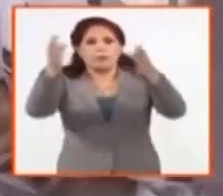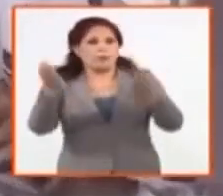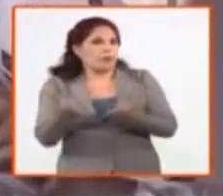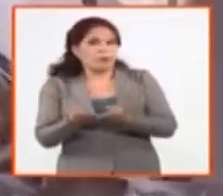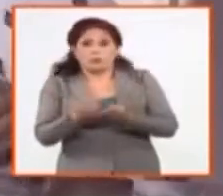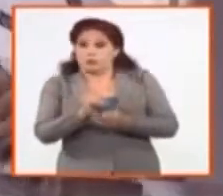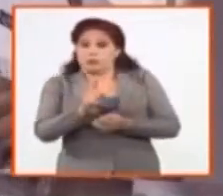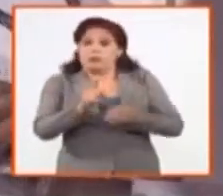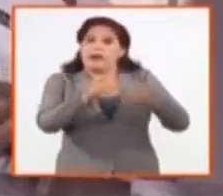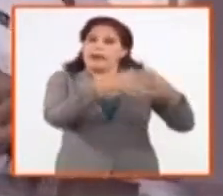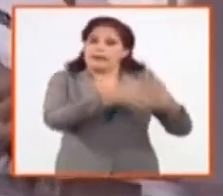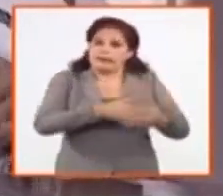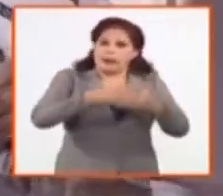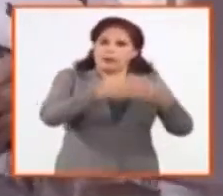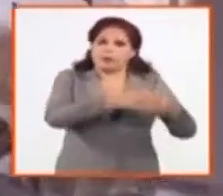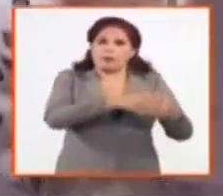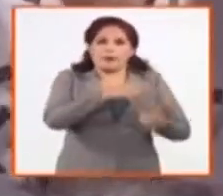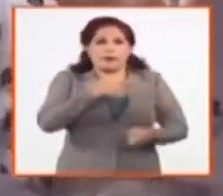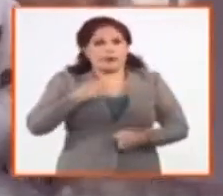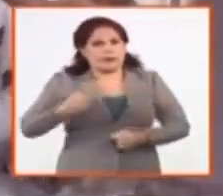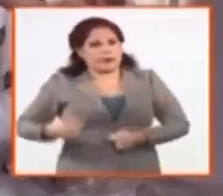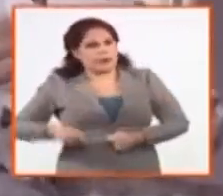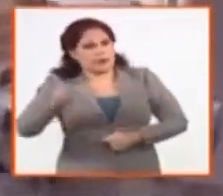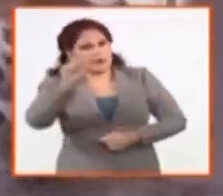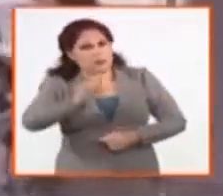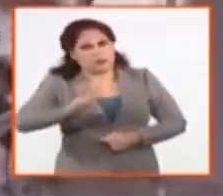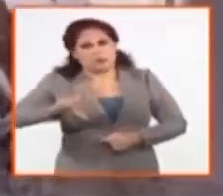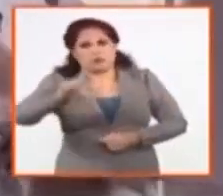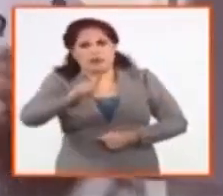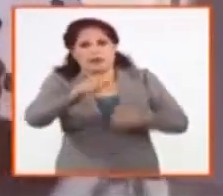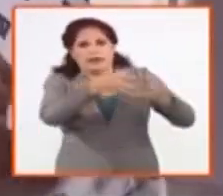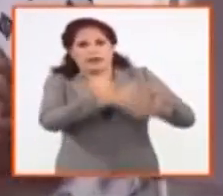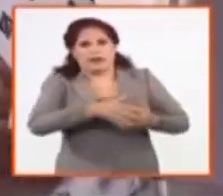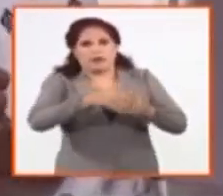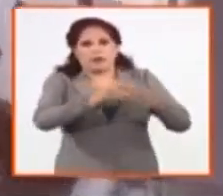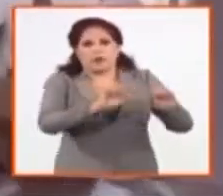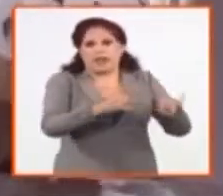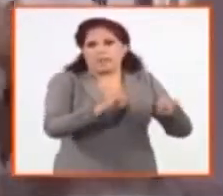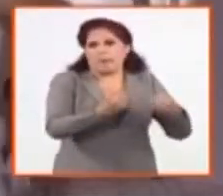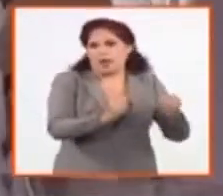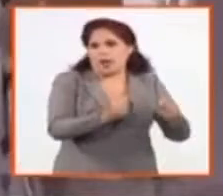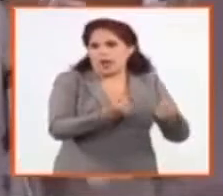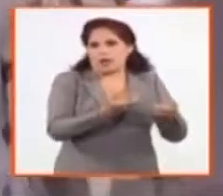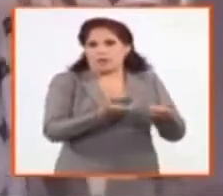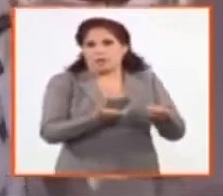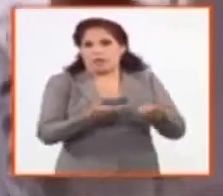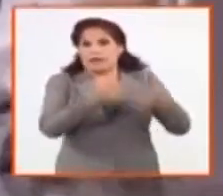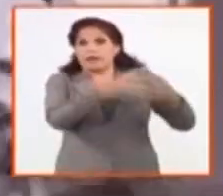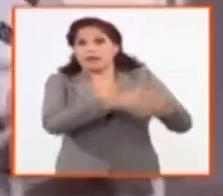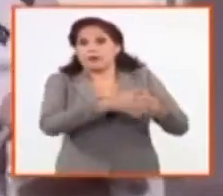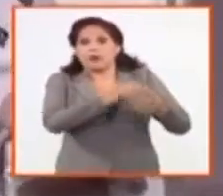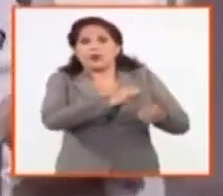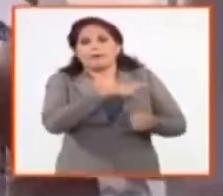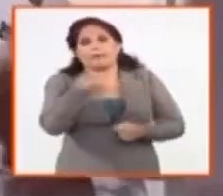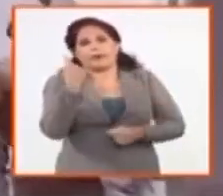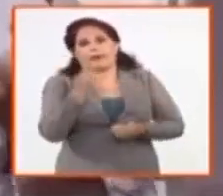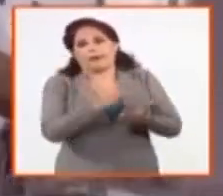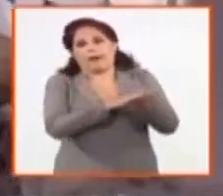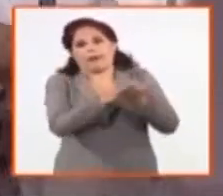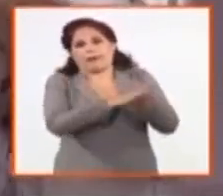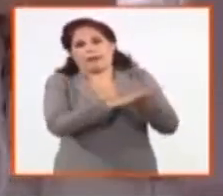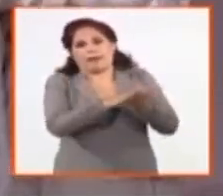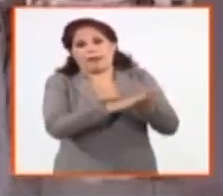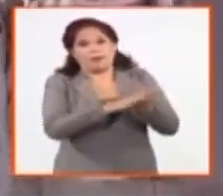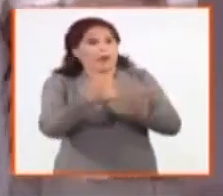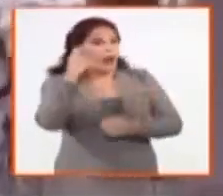de Rusia, de China, China socialista, y entonces que utiliza métodos diferentes. Estados Unidos no quiere perder, porque en el